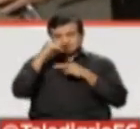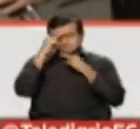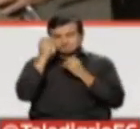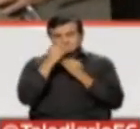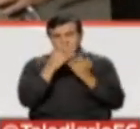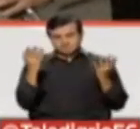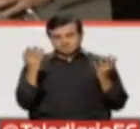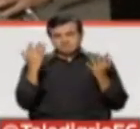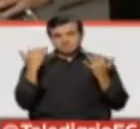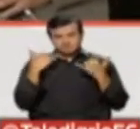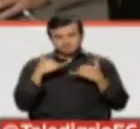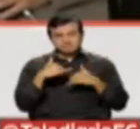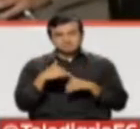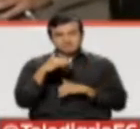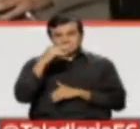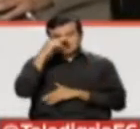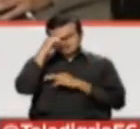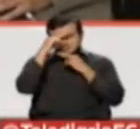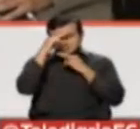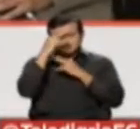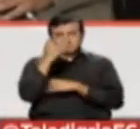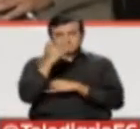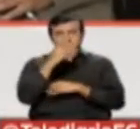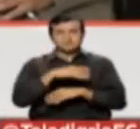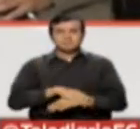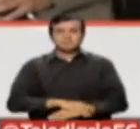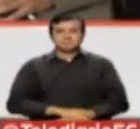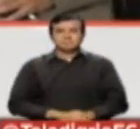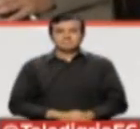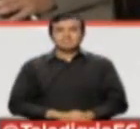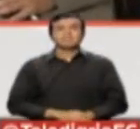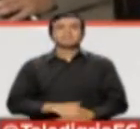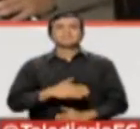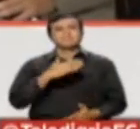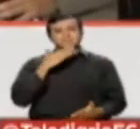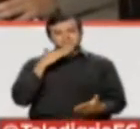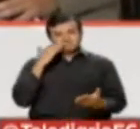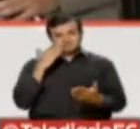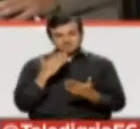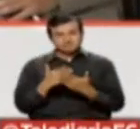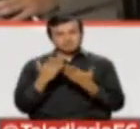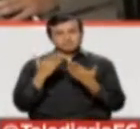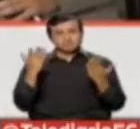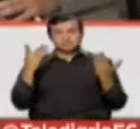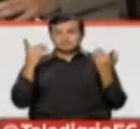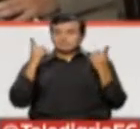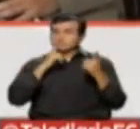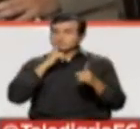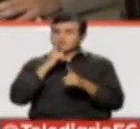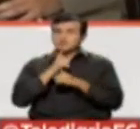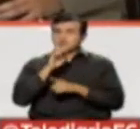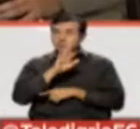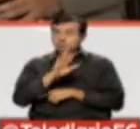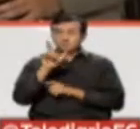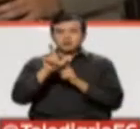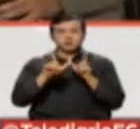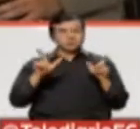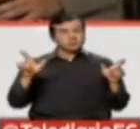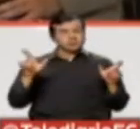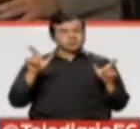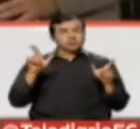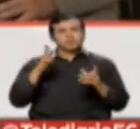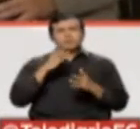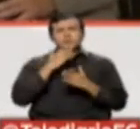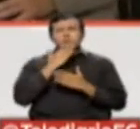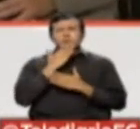revolvemos el paso continúa diana con más información en telediario gracias mi querido se deshará usted lo ha dicho y tomó sus palabras son ustedes tan